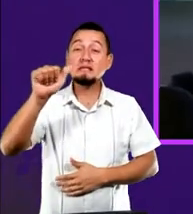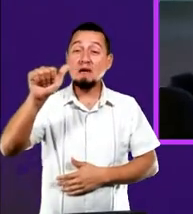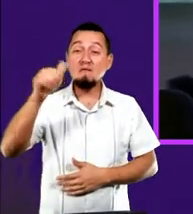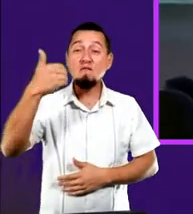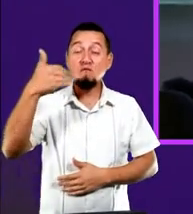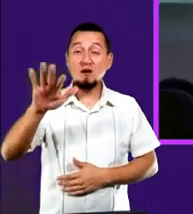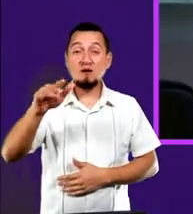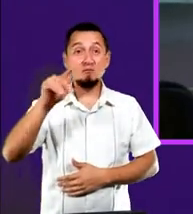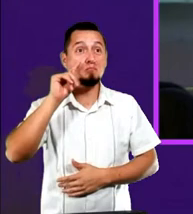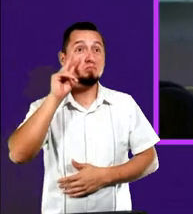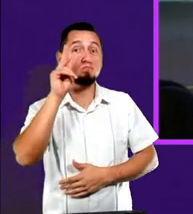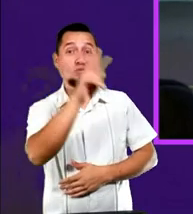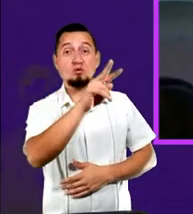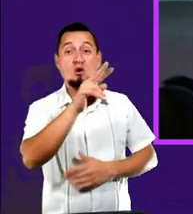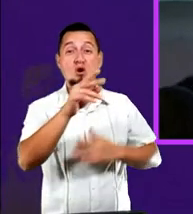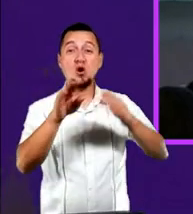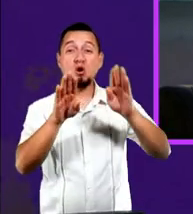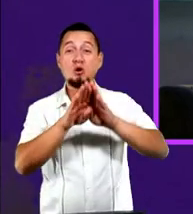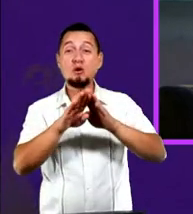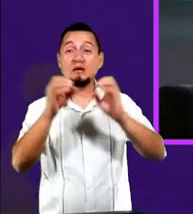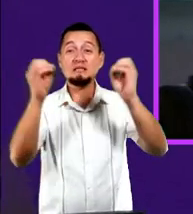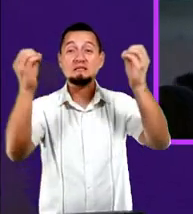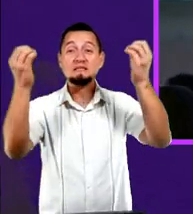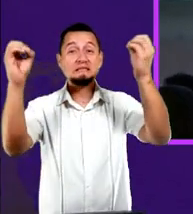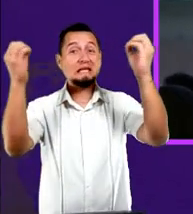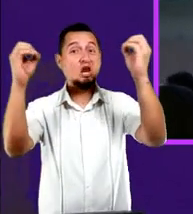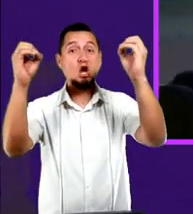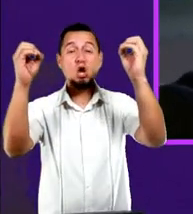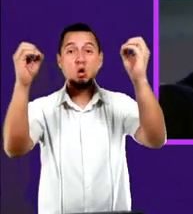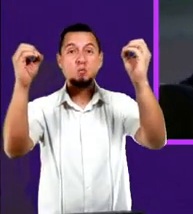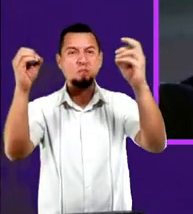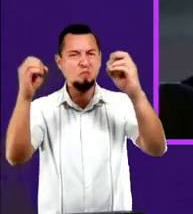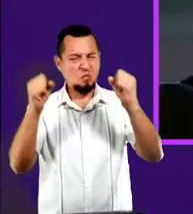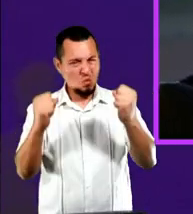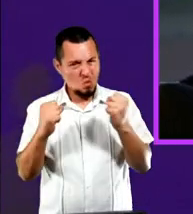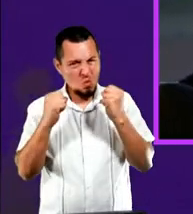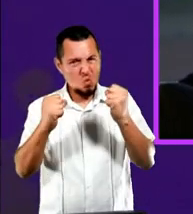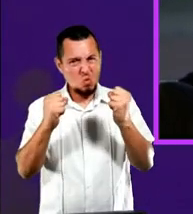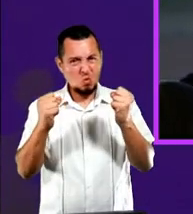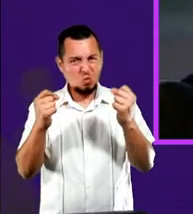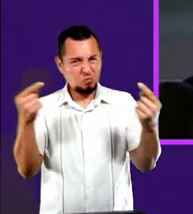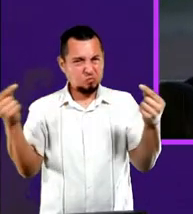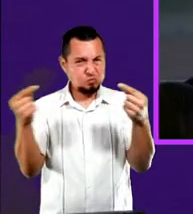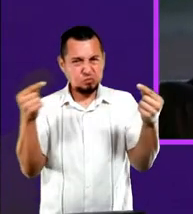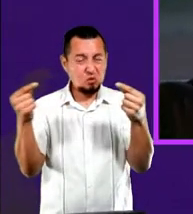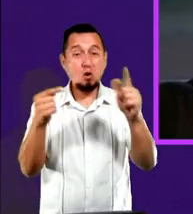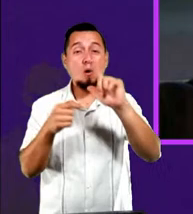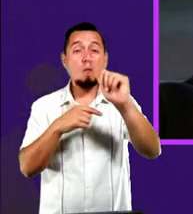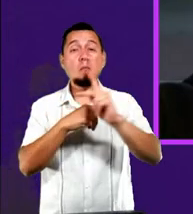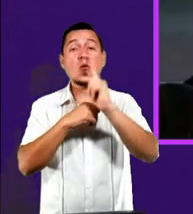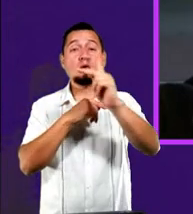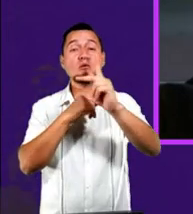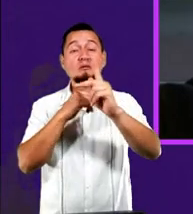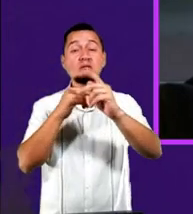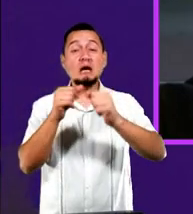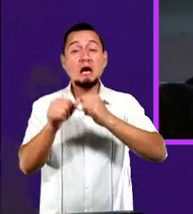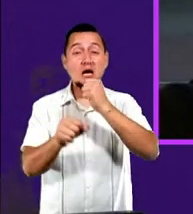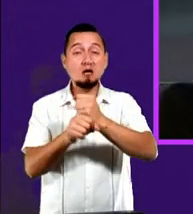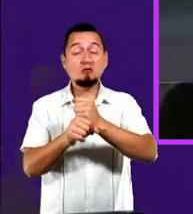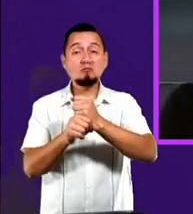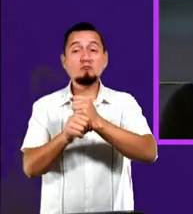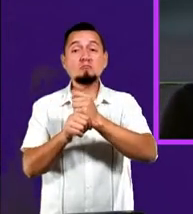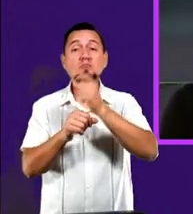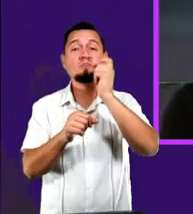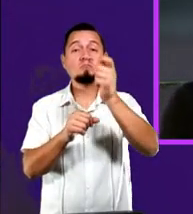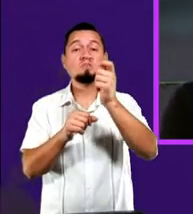0-0. Un año después hubo otro encuentro y ahí ganaron, aquí los más estridentes que aplaudieron al